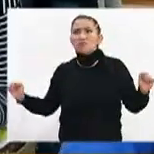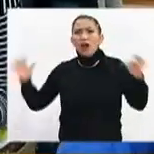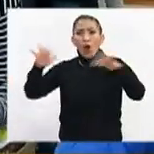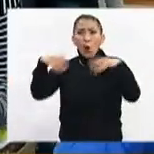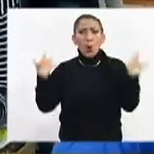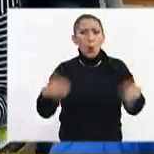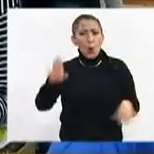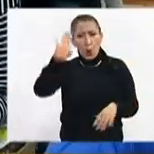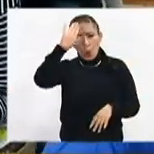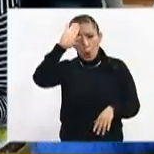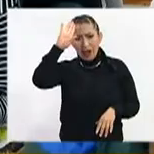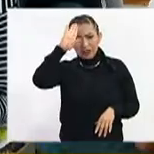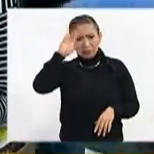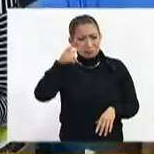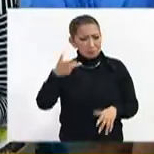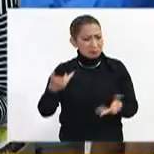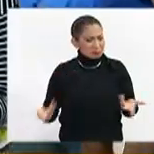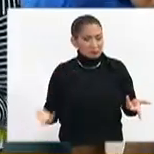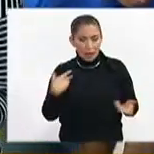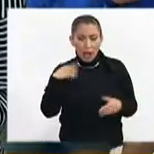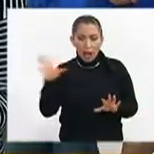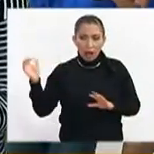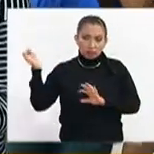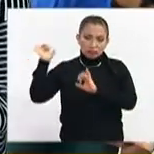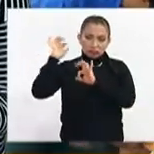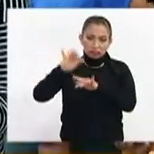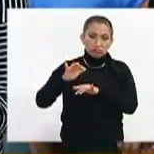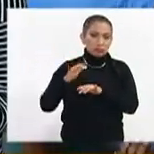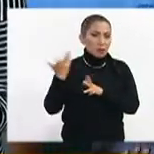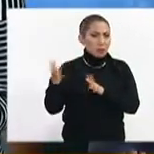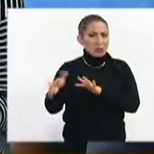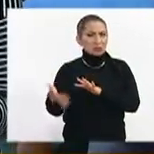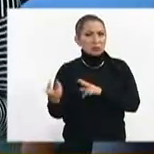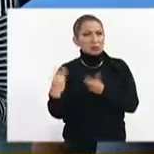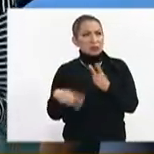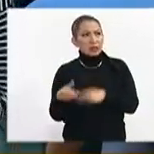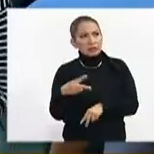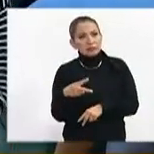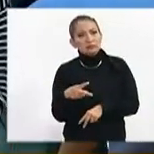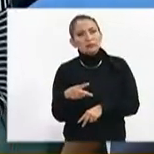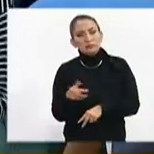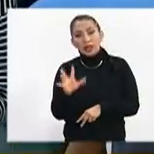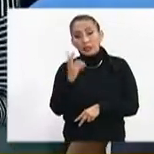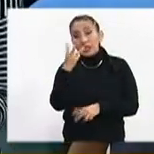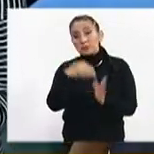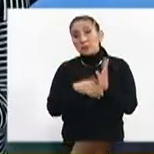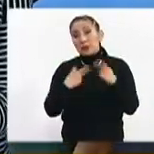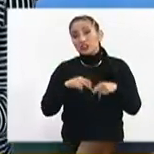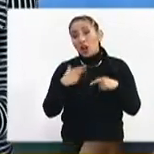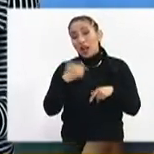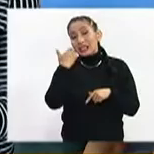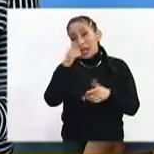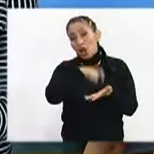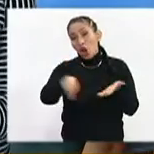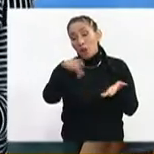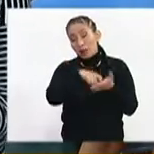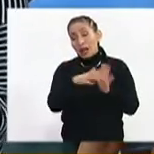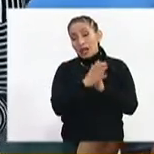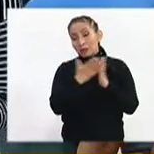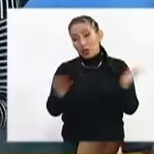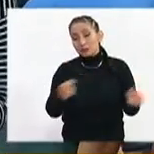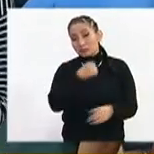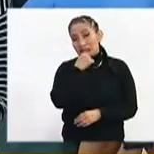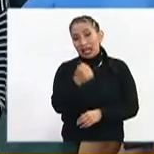y pues hemos recibido cerca ya de 3,000 personas que han venido a